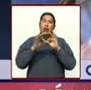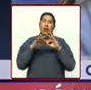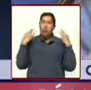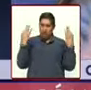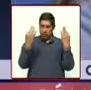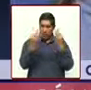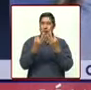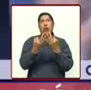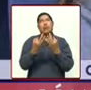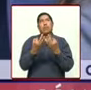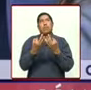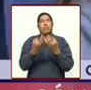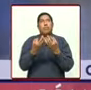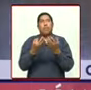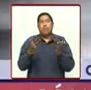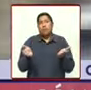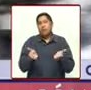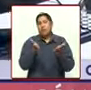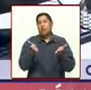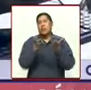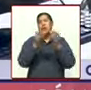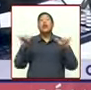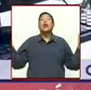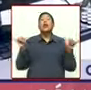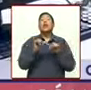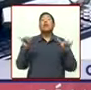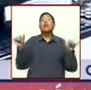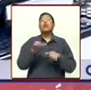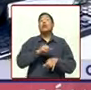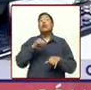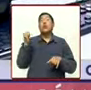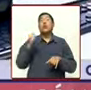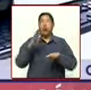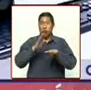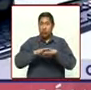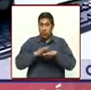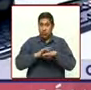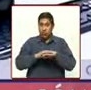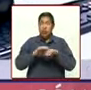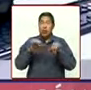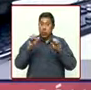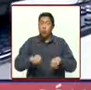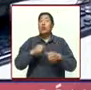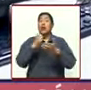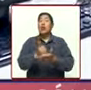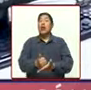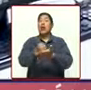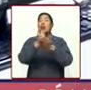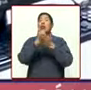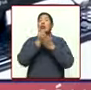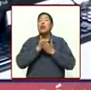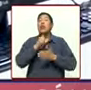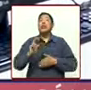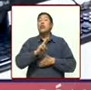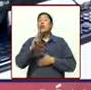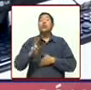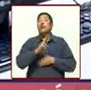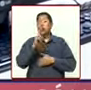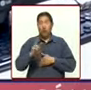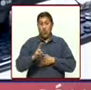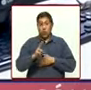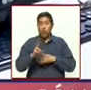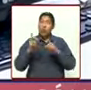puede ser una red de apoyo. De igual forma, otro de los mecanismos que también podrían ayudar bastante es el uso de la